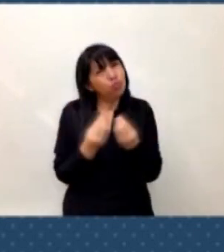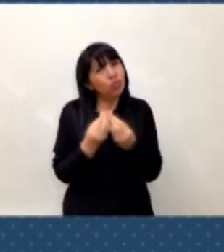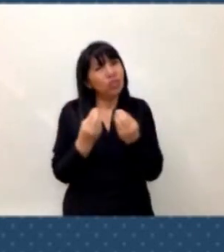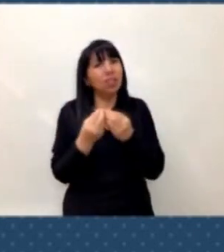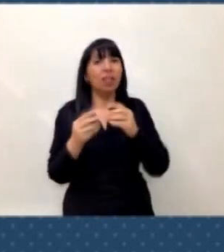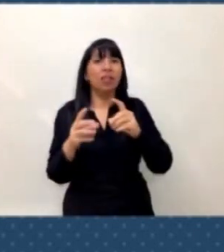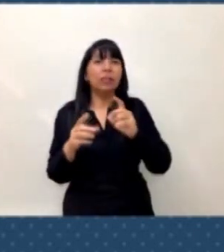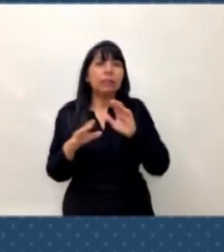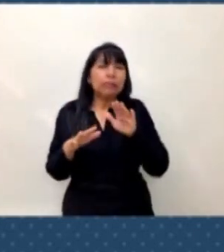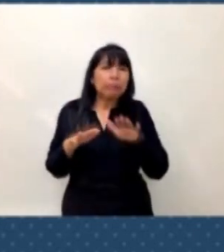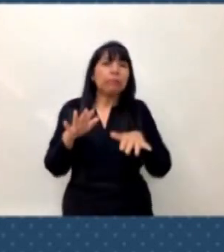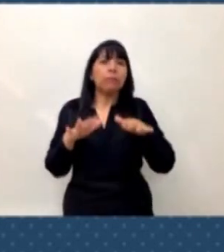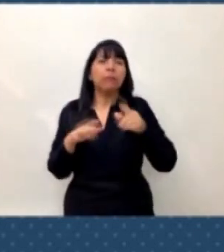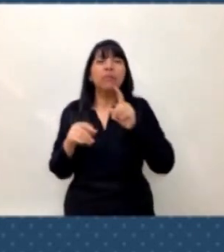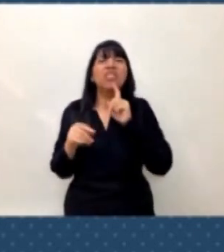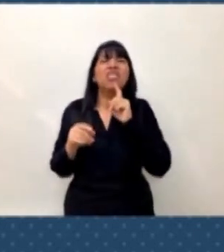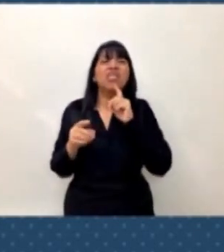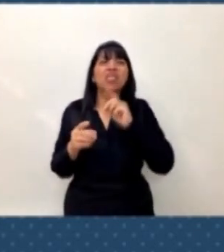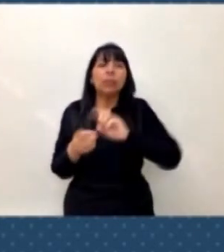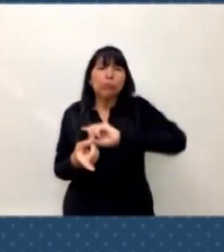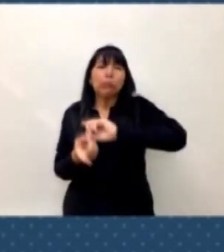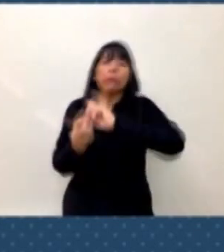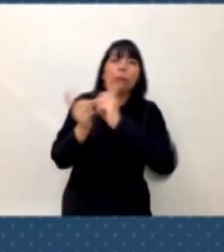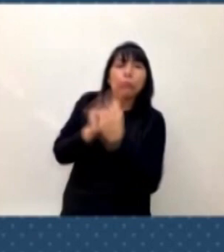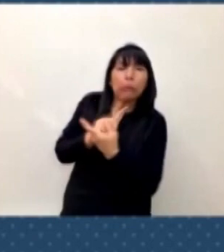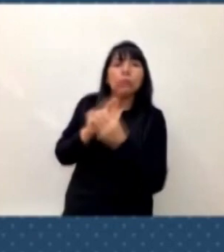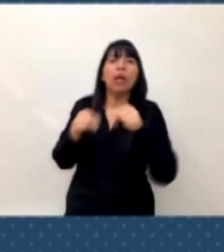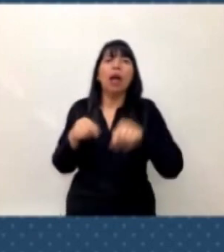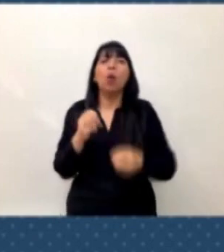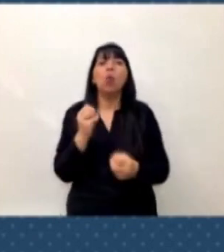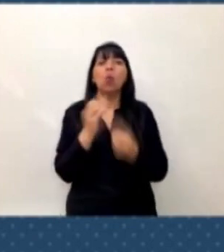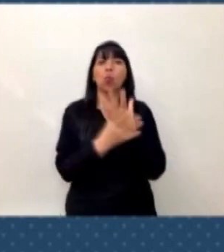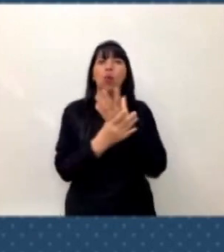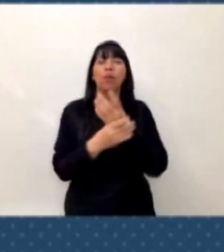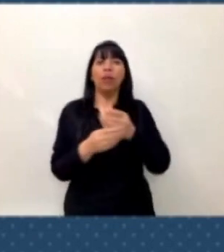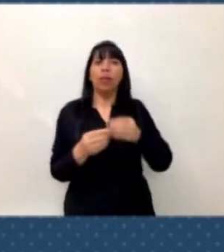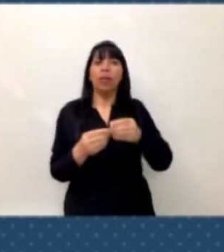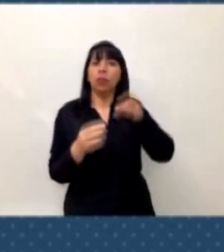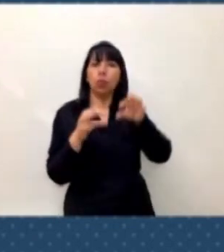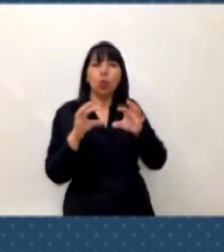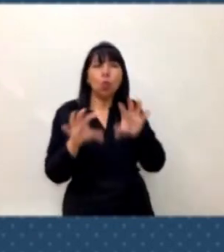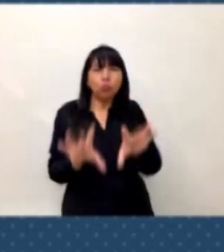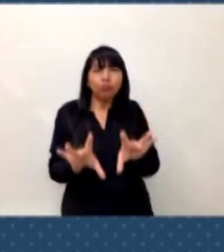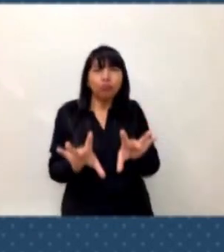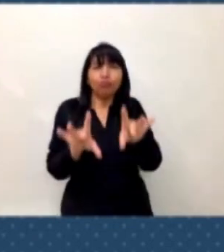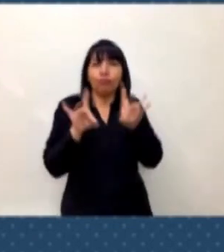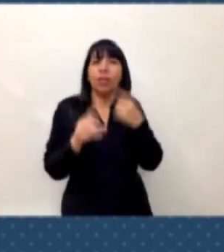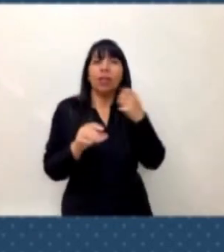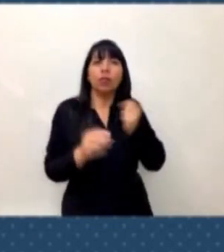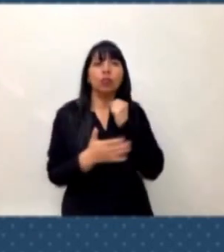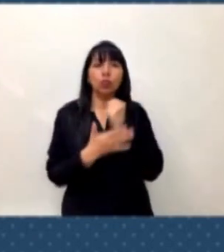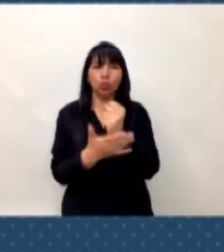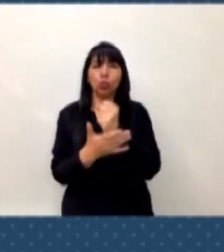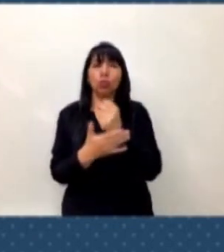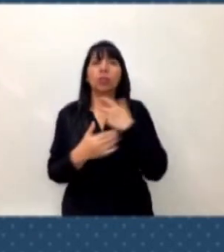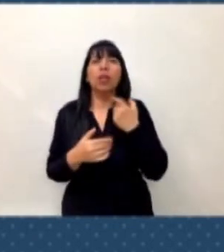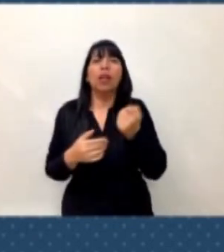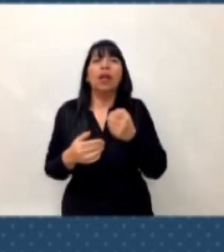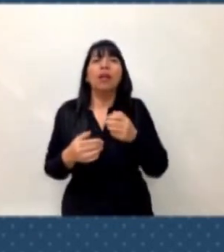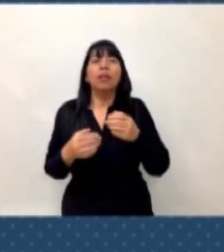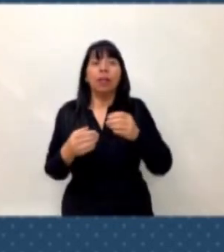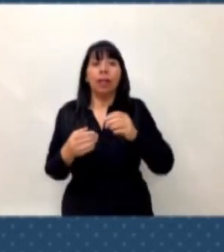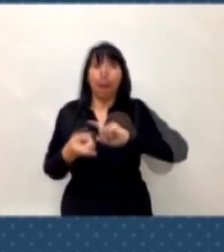transformar una buena parte de sus contenidos para convertirse en acciones concretas y determinantes que nos permitan mitigar los